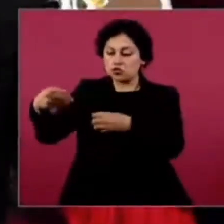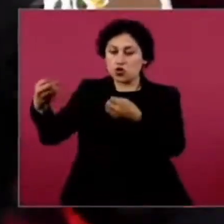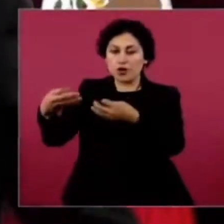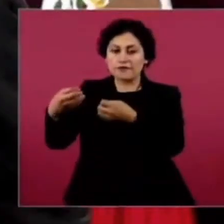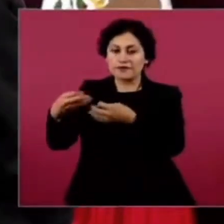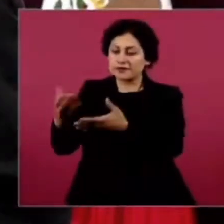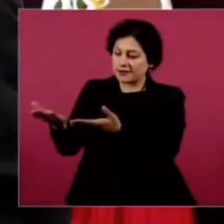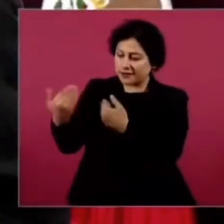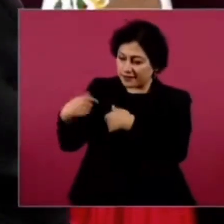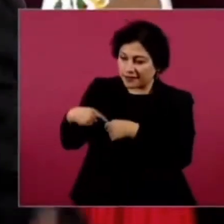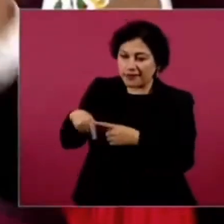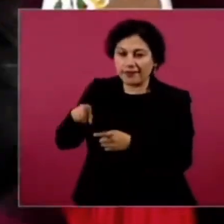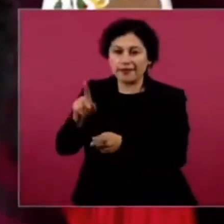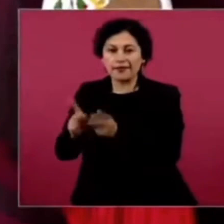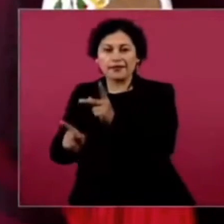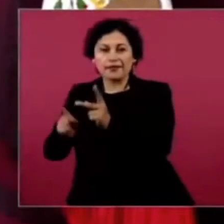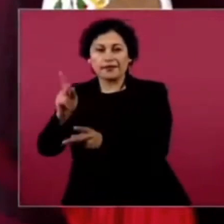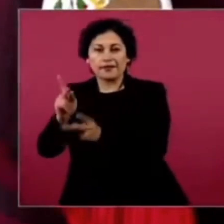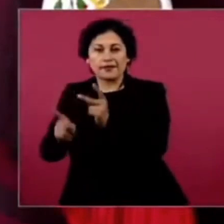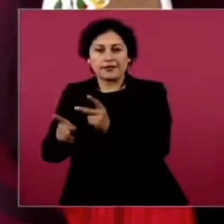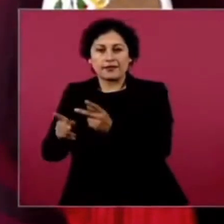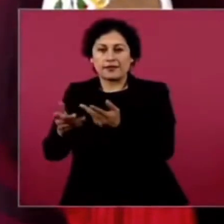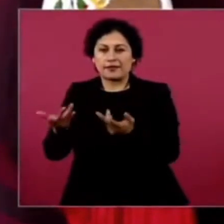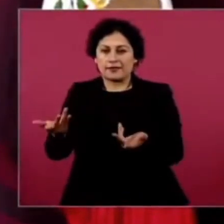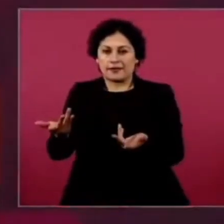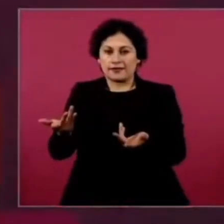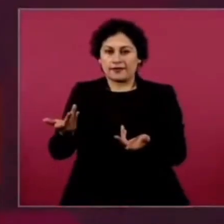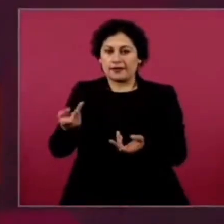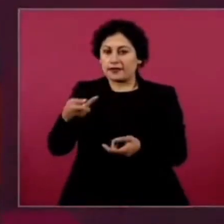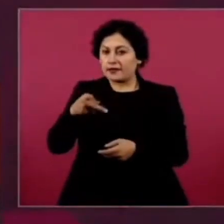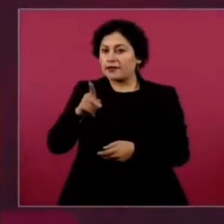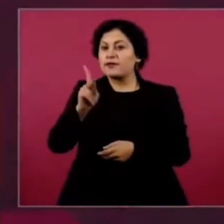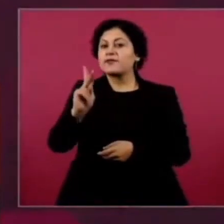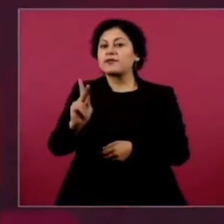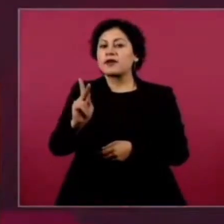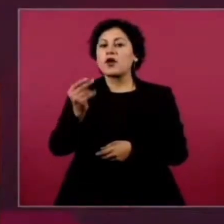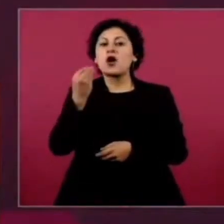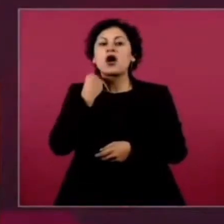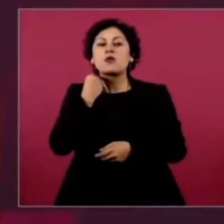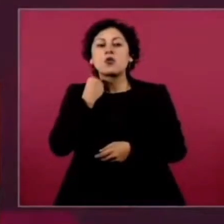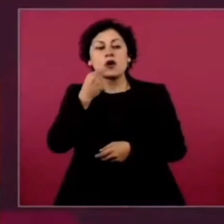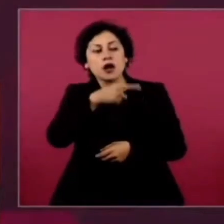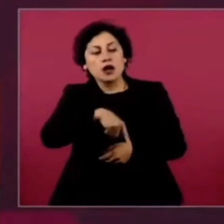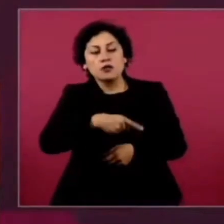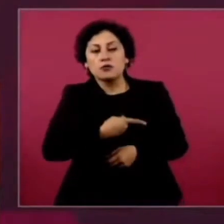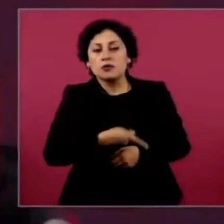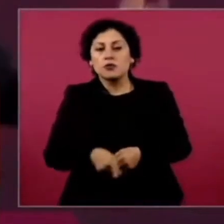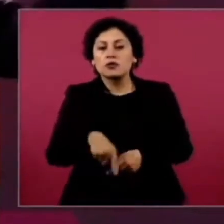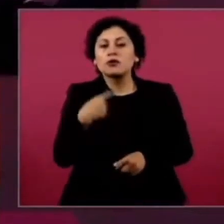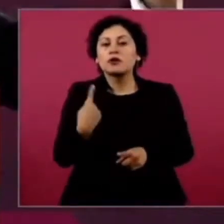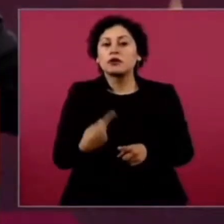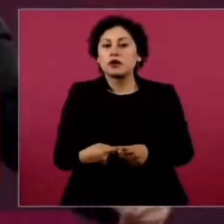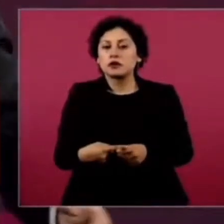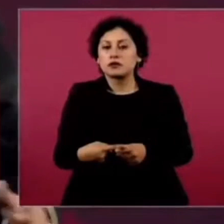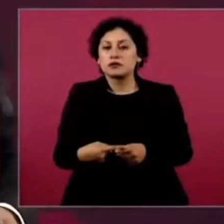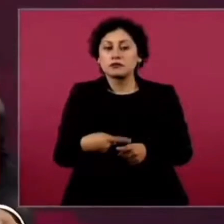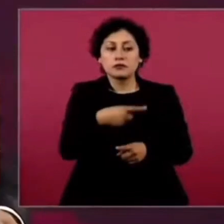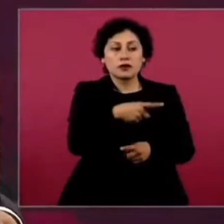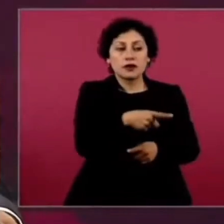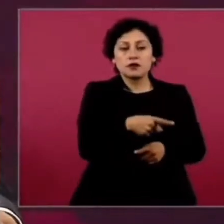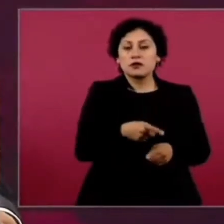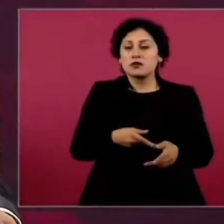oficinas, mientras los abogados de los pobres nunca son